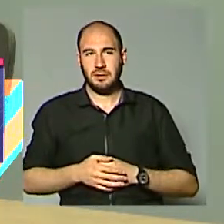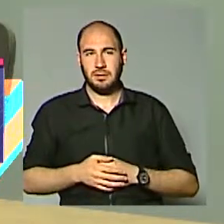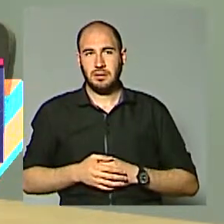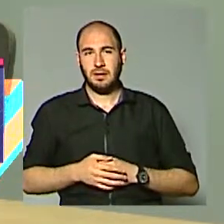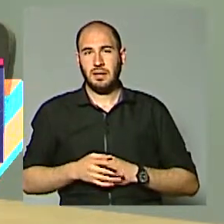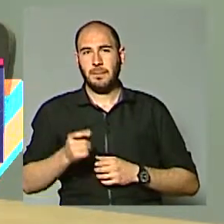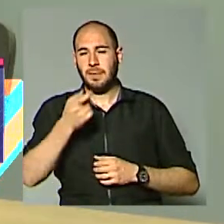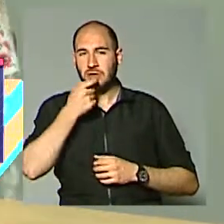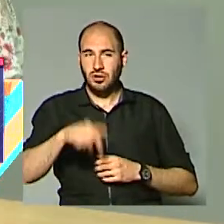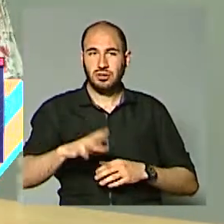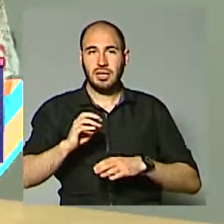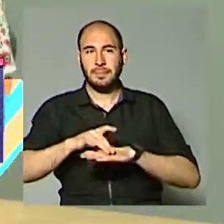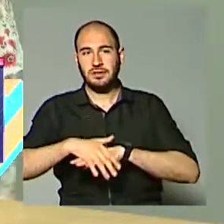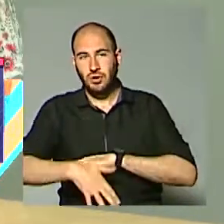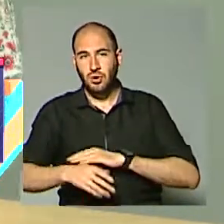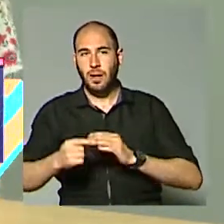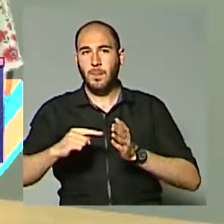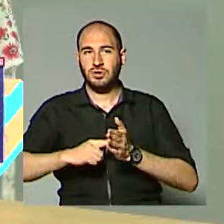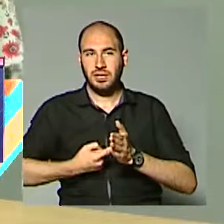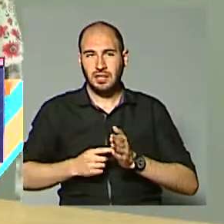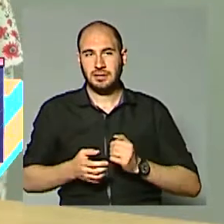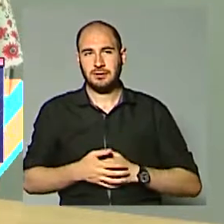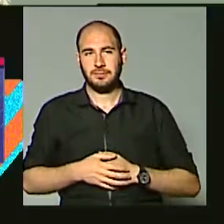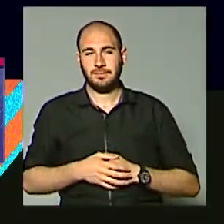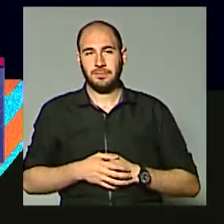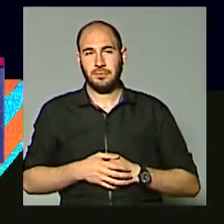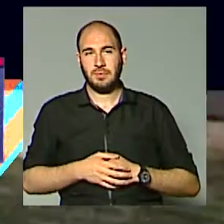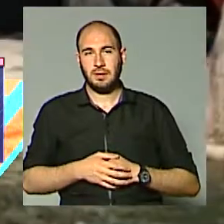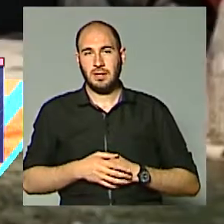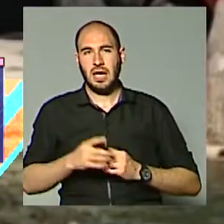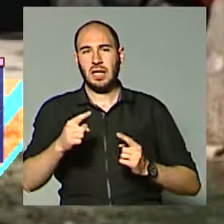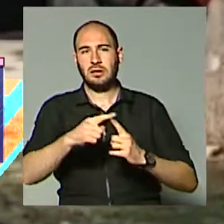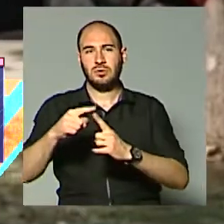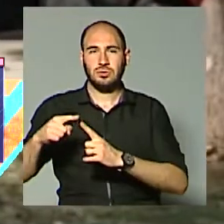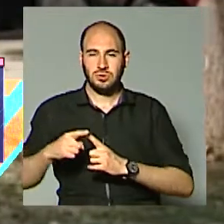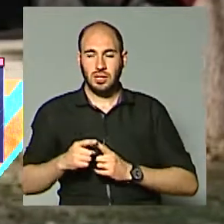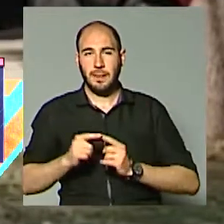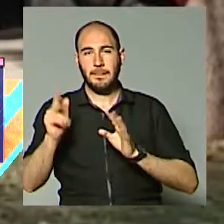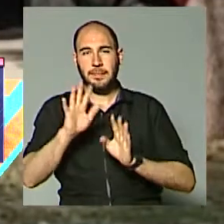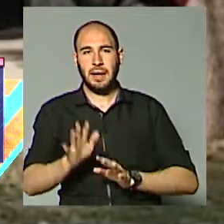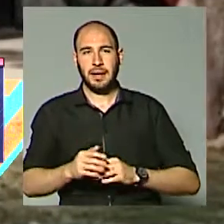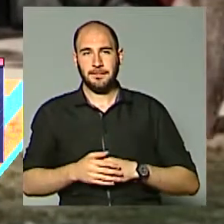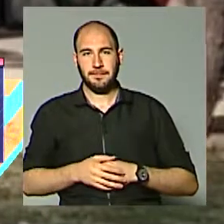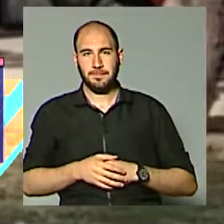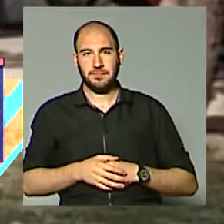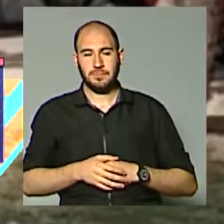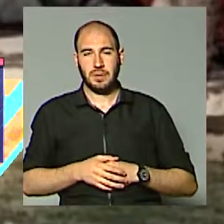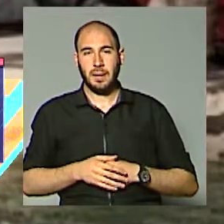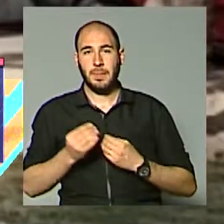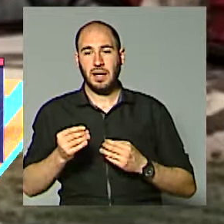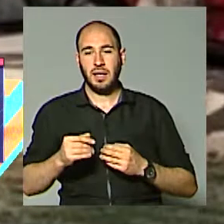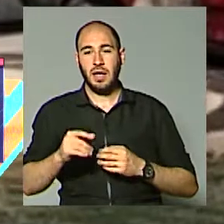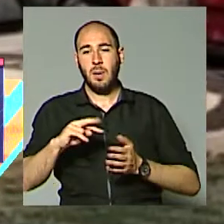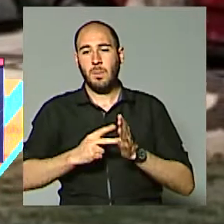Misiones, en Mendoza, en Buenos Aires, y las instituciones preparándose para alojar